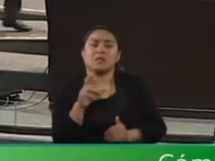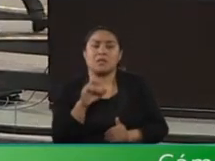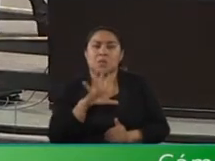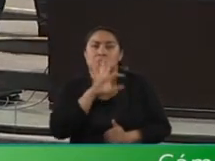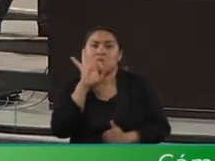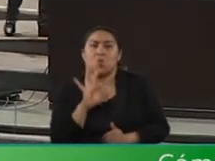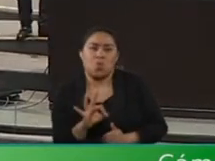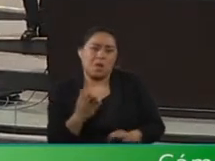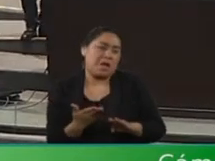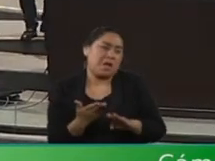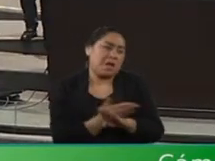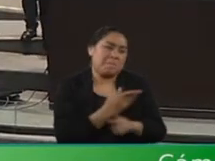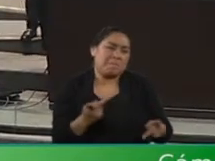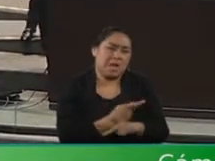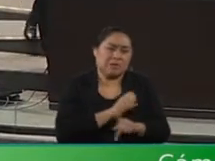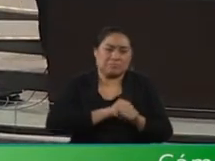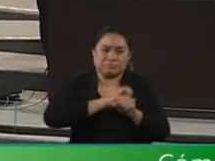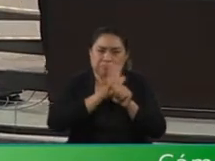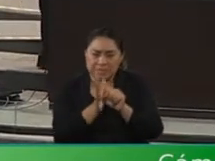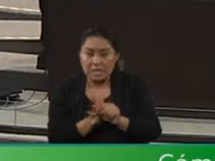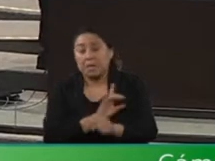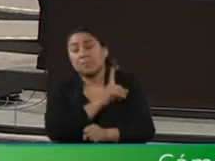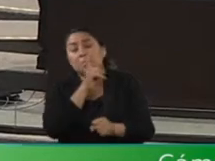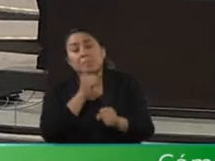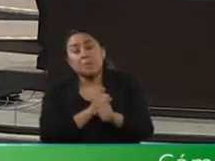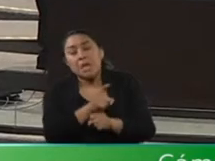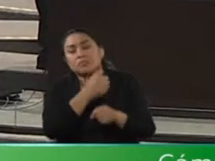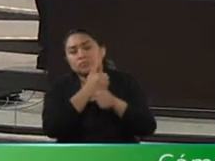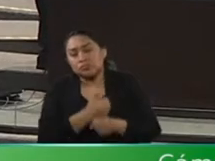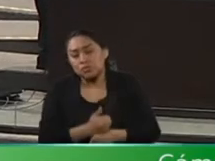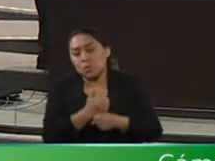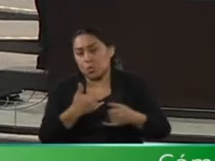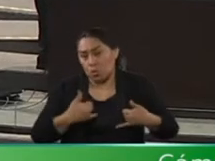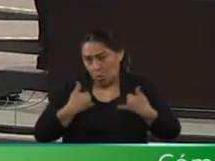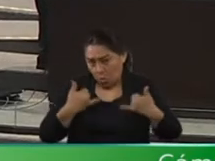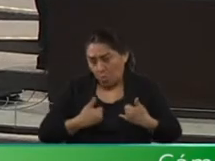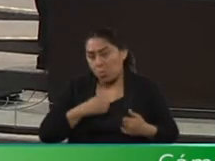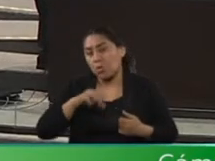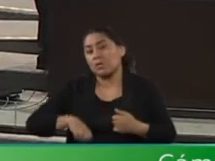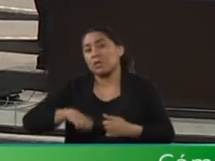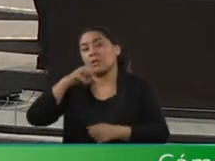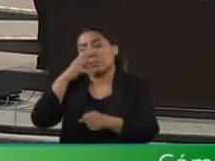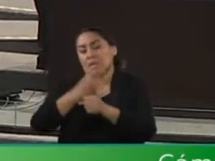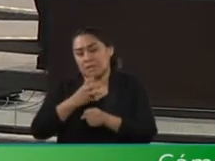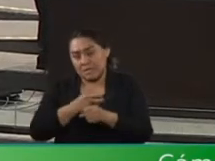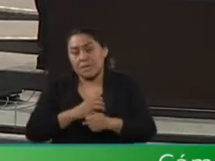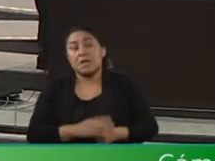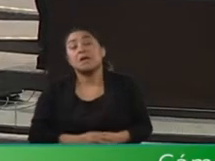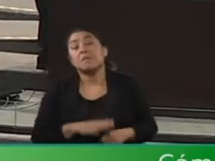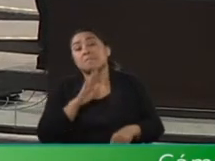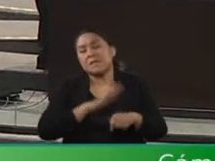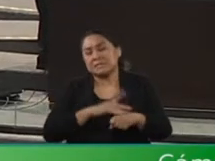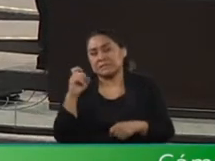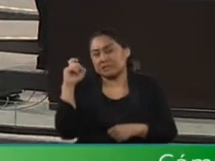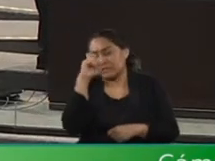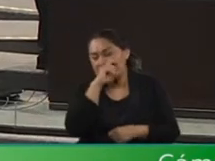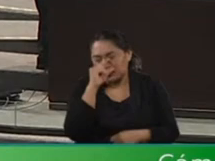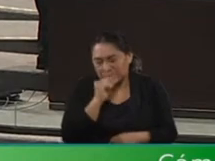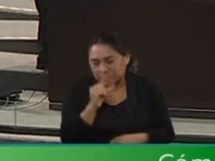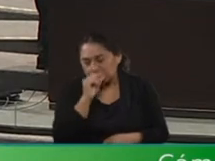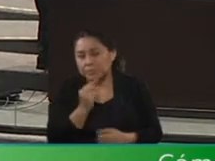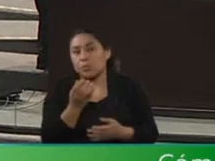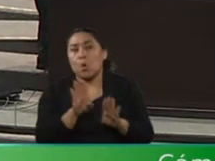la pandemia afectando de manera especial a jóvenes y adultos mayores un obstáculo serio en la identificación y